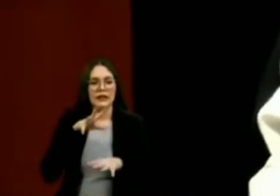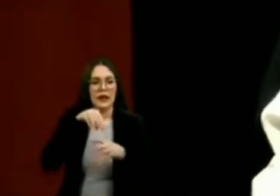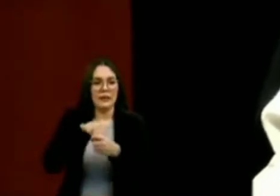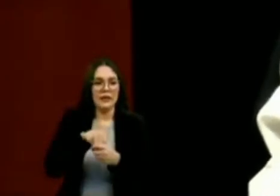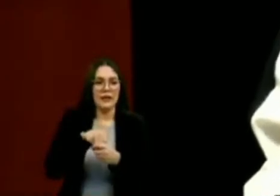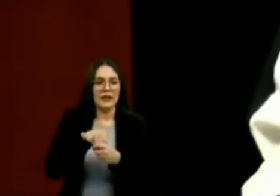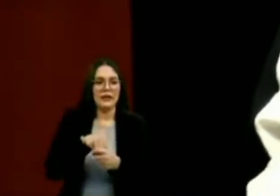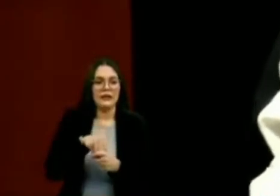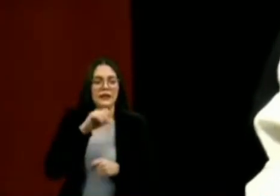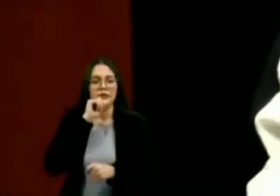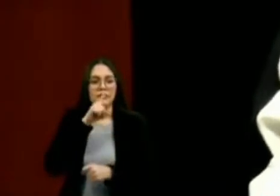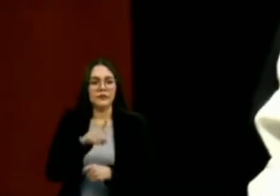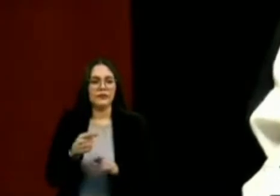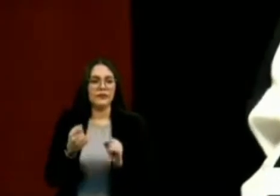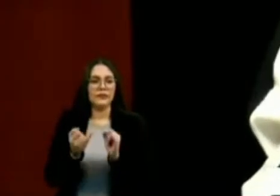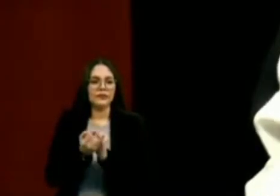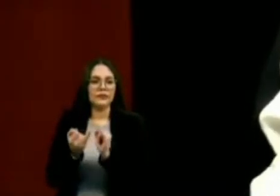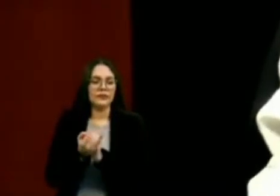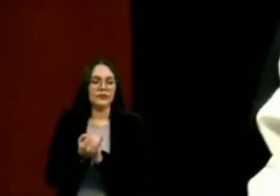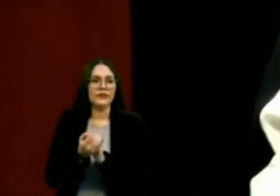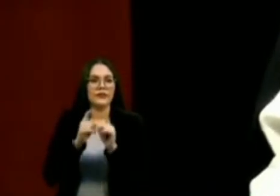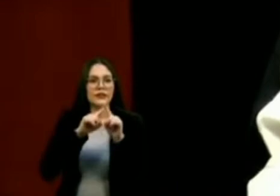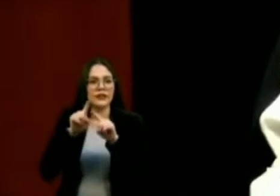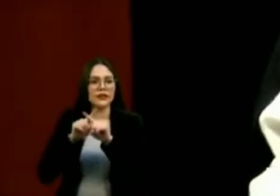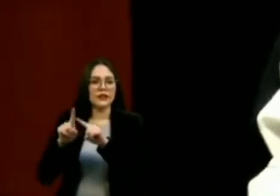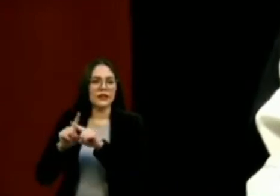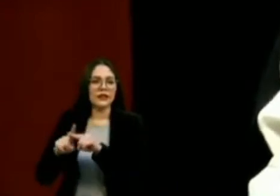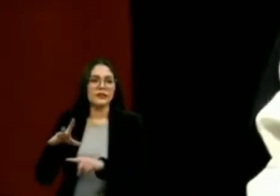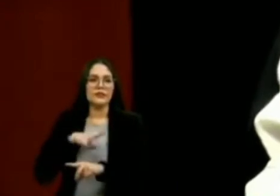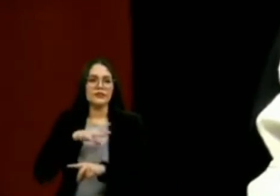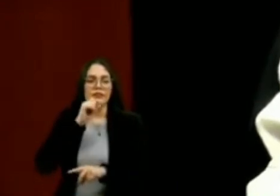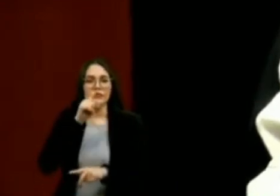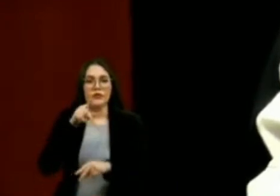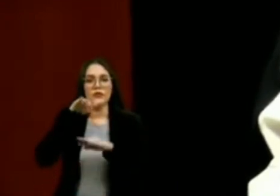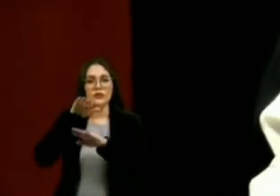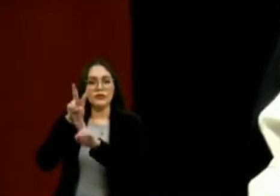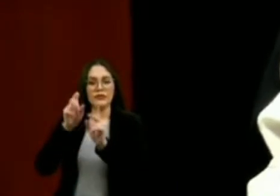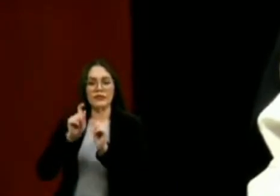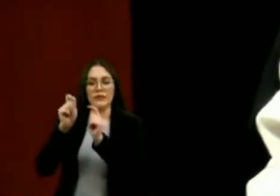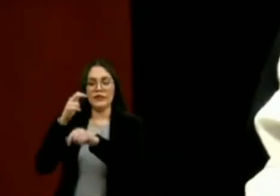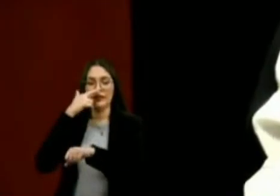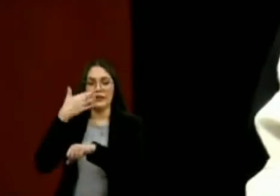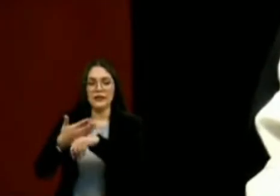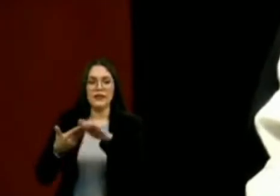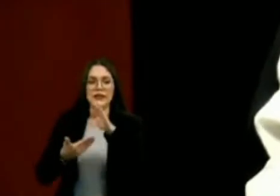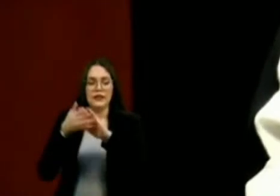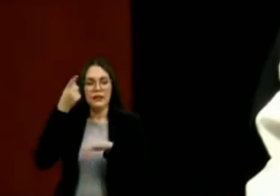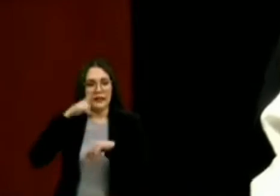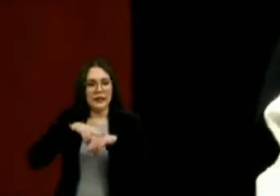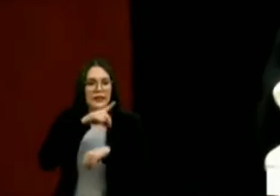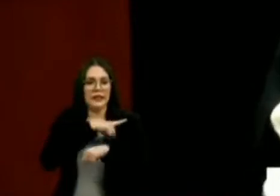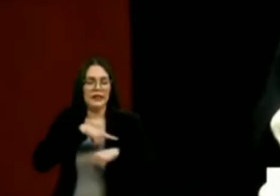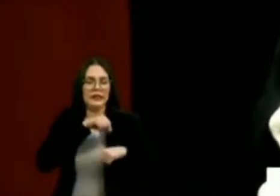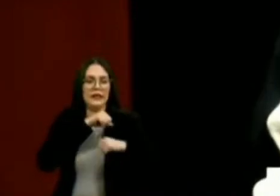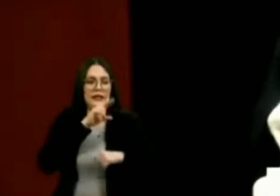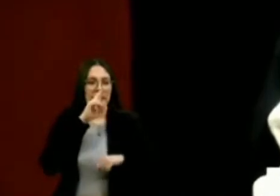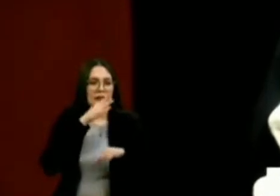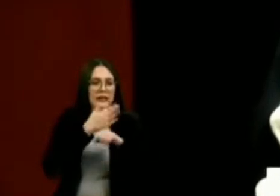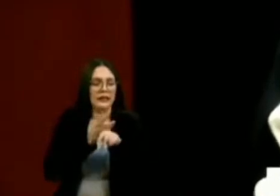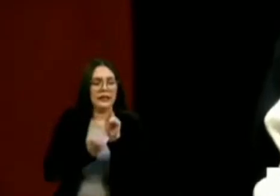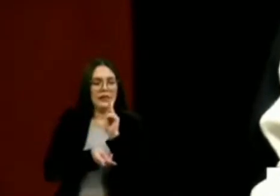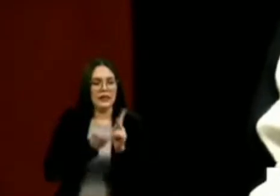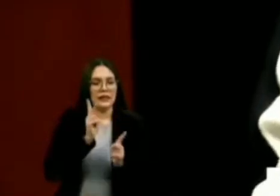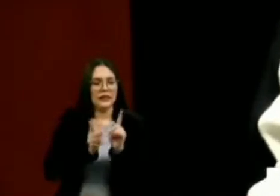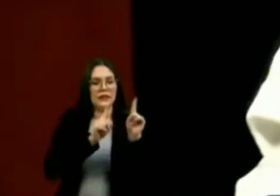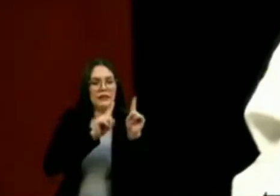demás precisamente corresponde a mesa directiva tratar este punto y llevar a lo